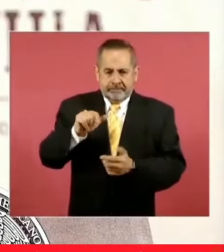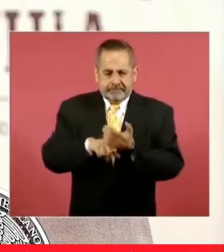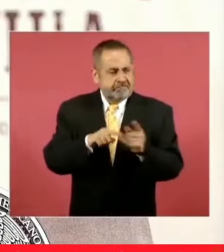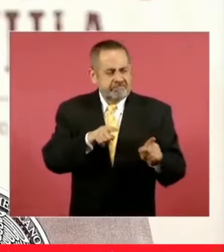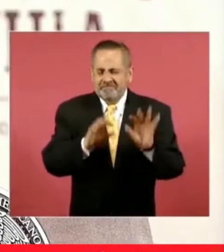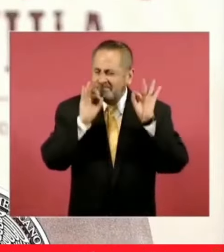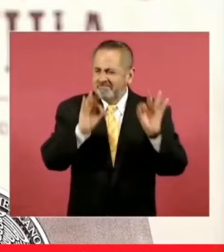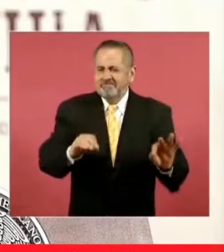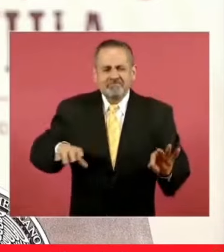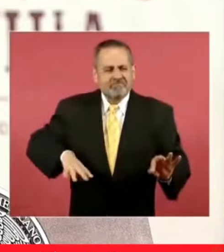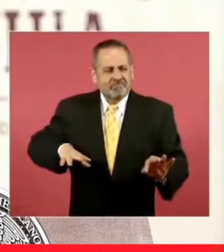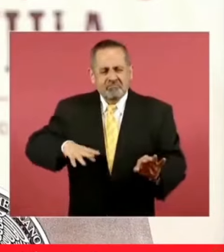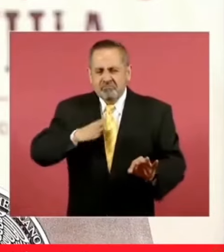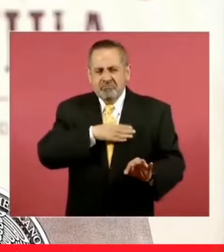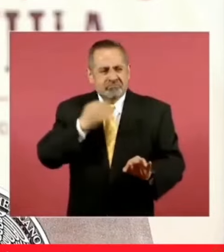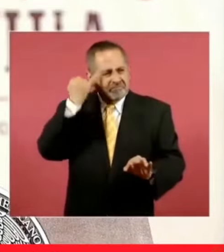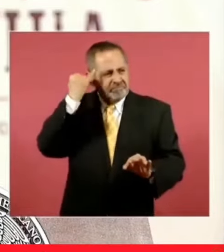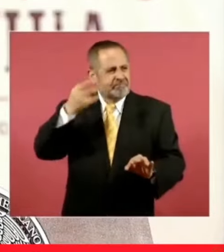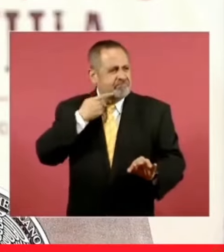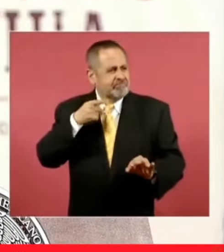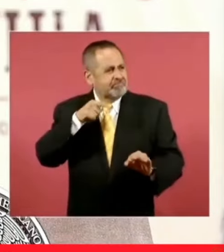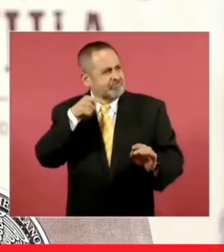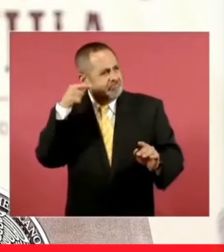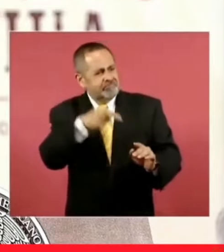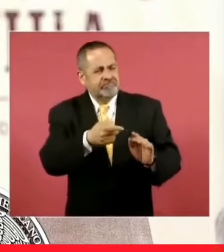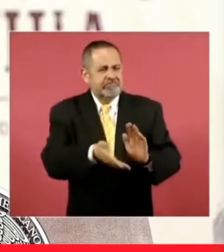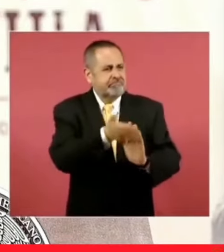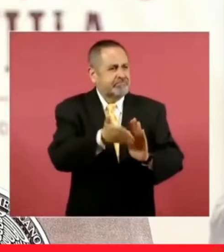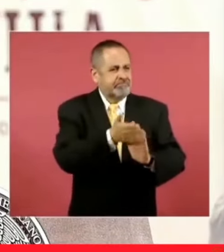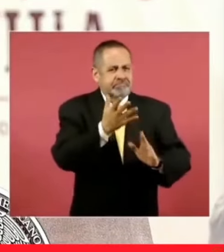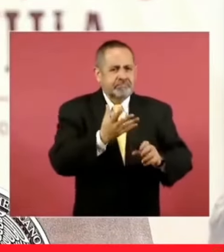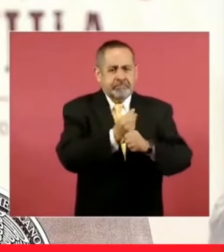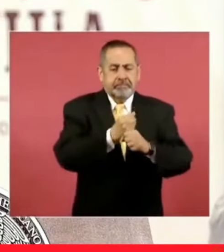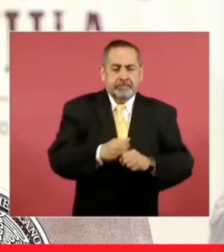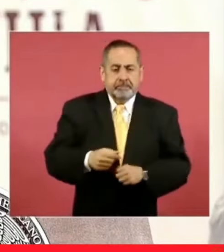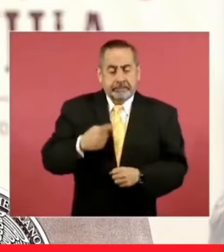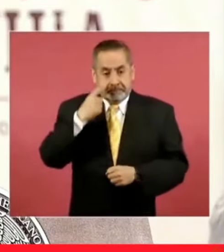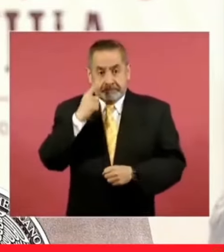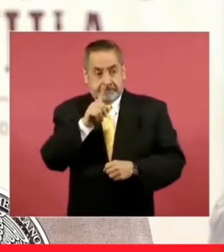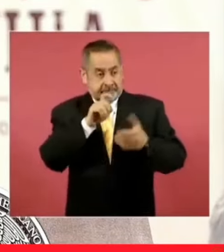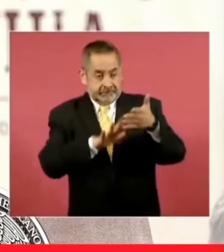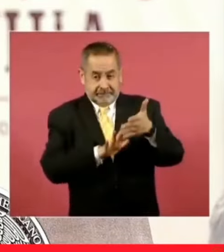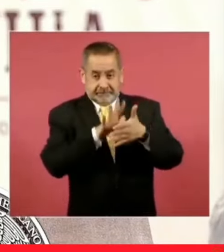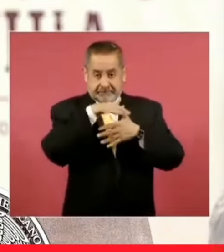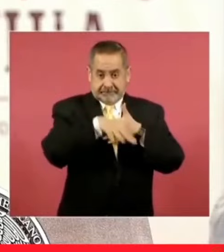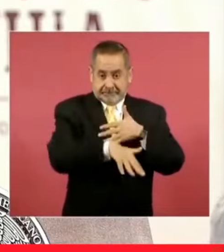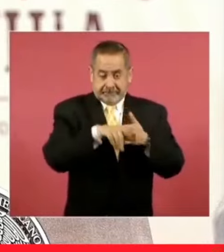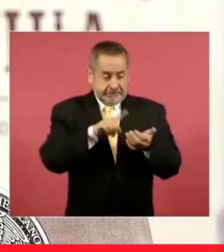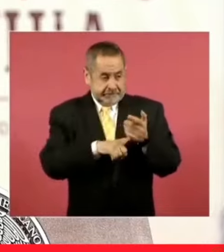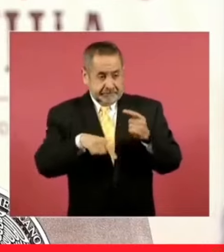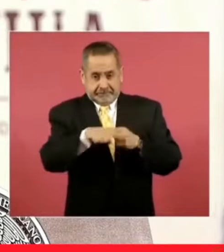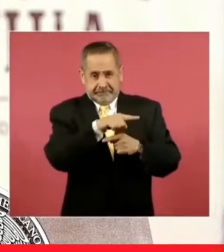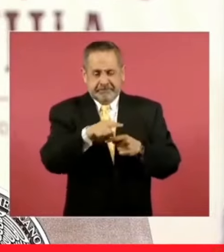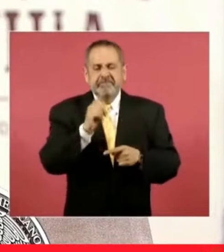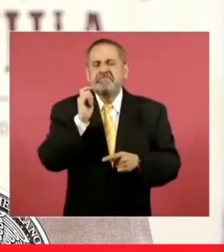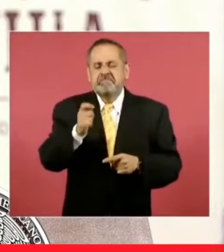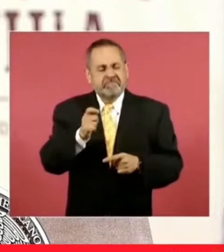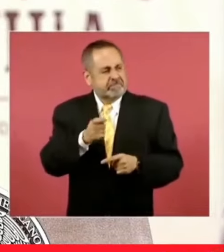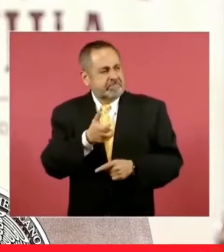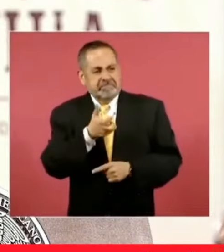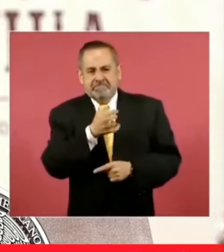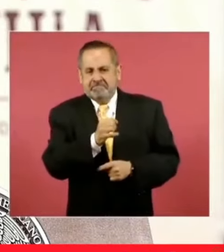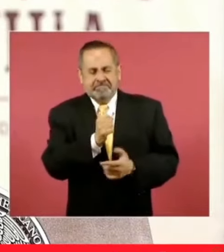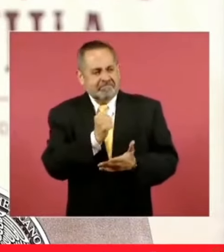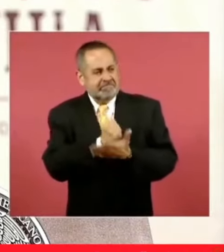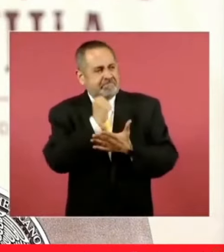Una de las características o sello de la presa que se le imprimió es